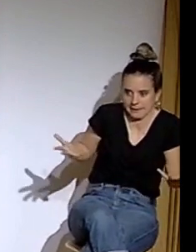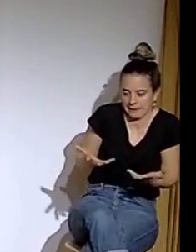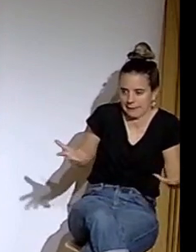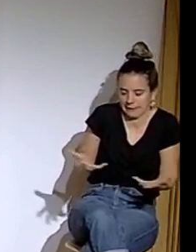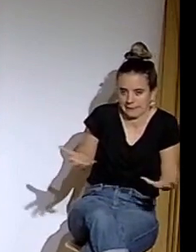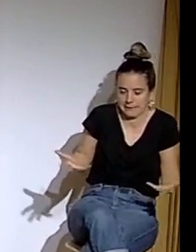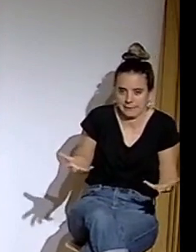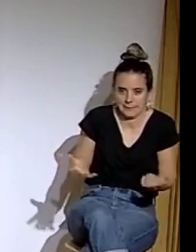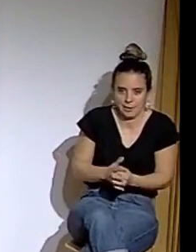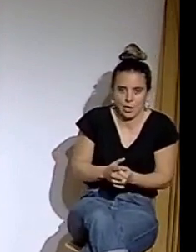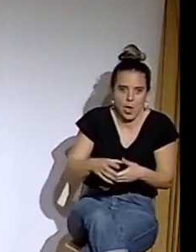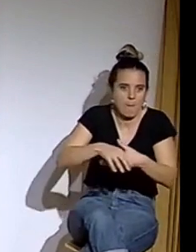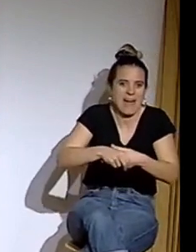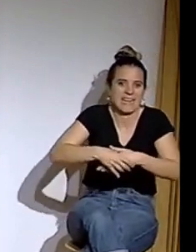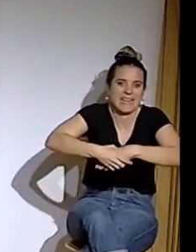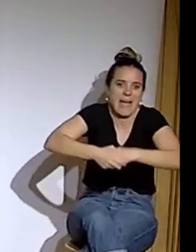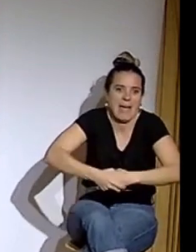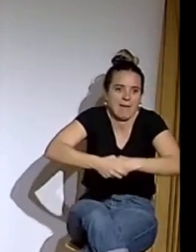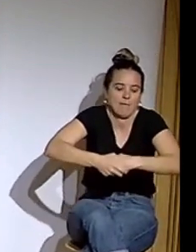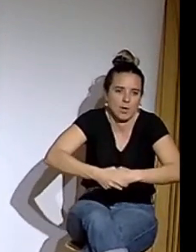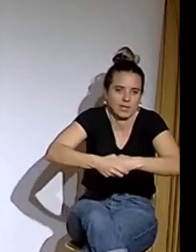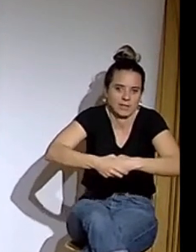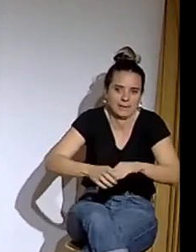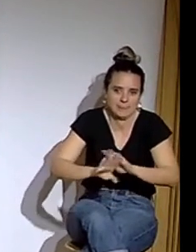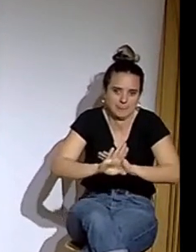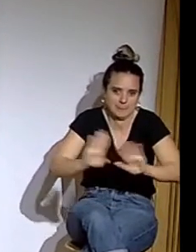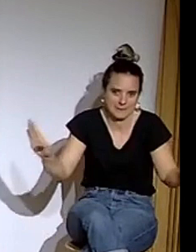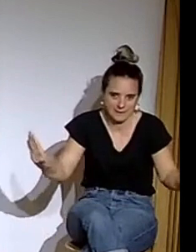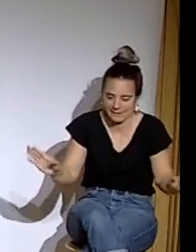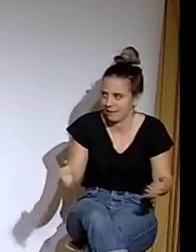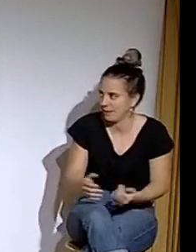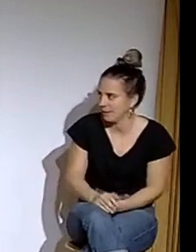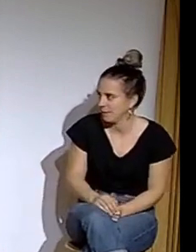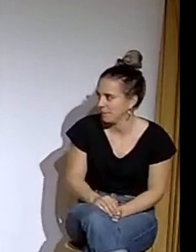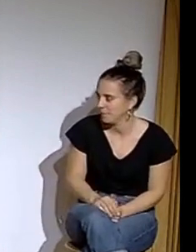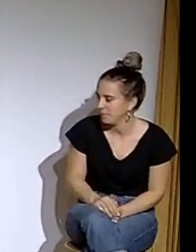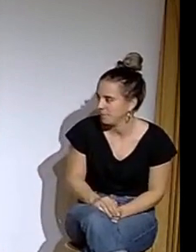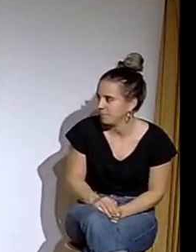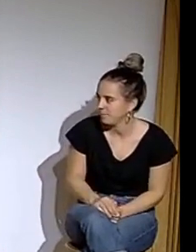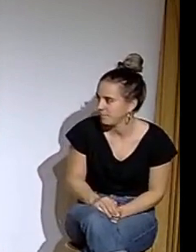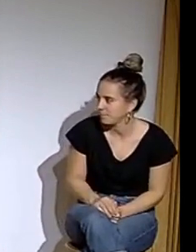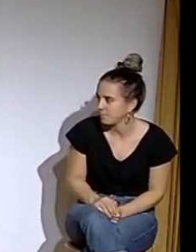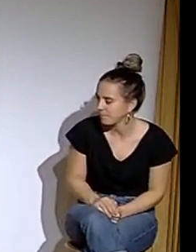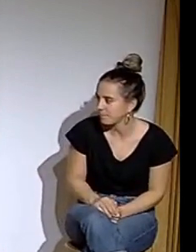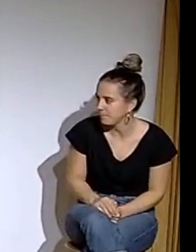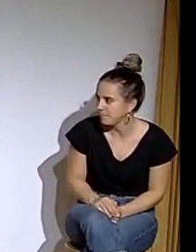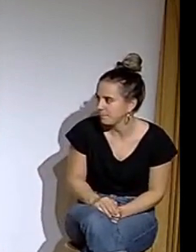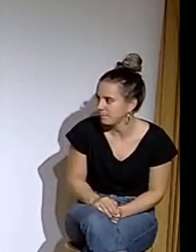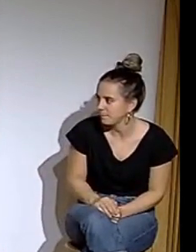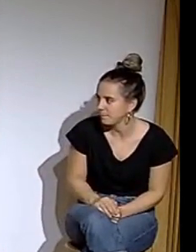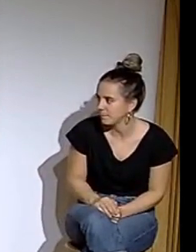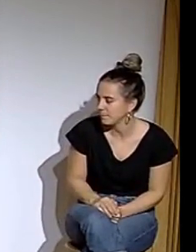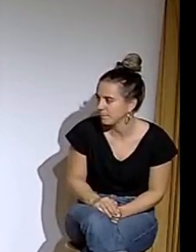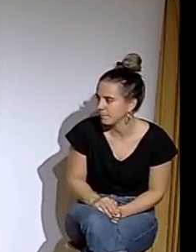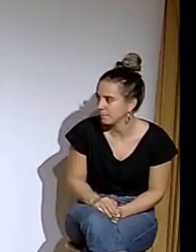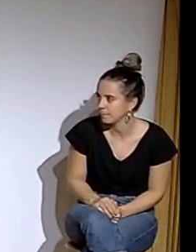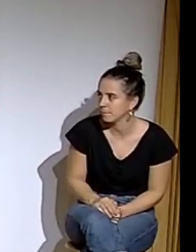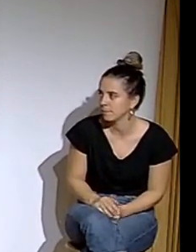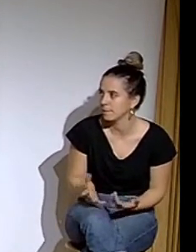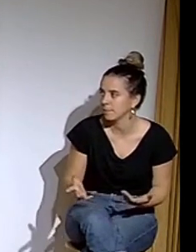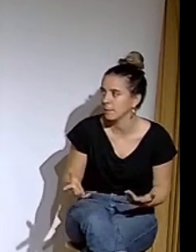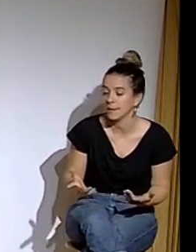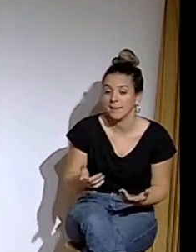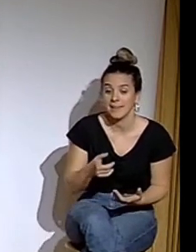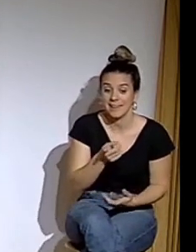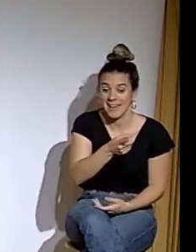te cojo la manita fuerte pero ya está no y y vivir